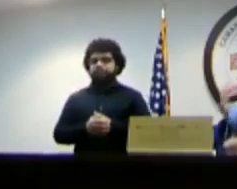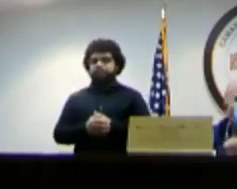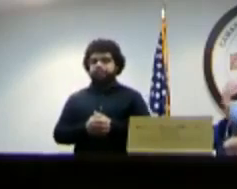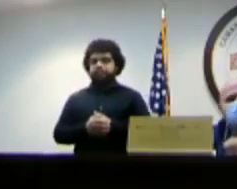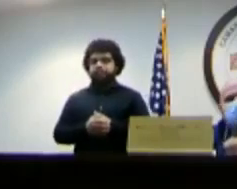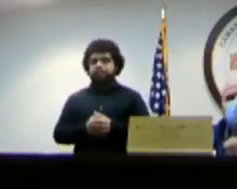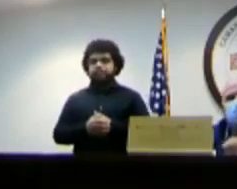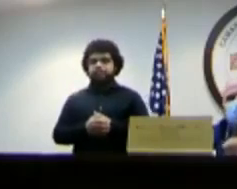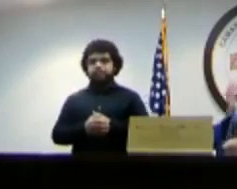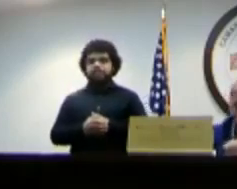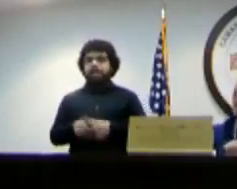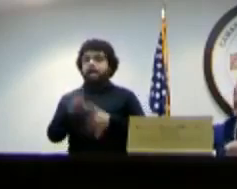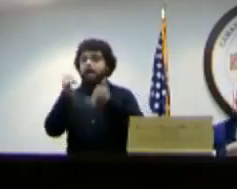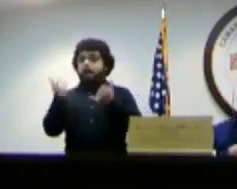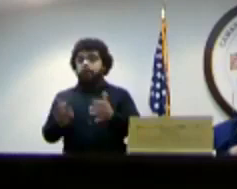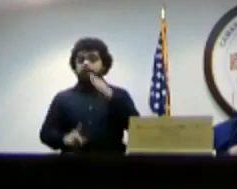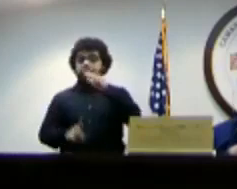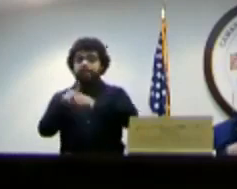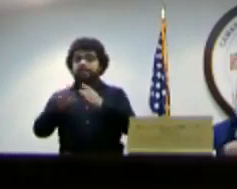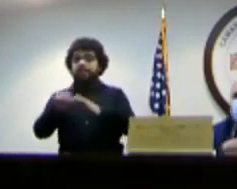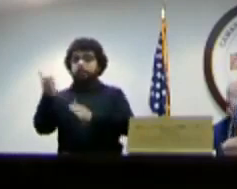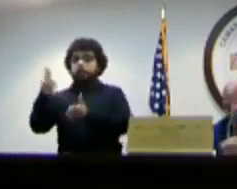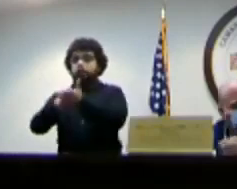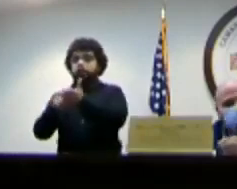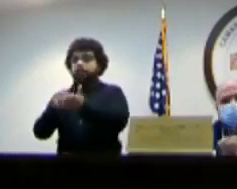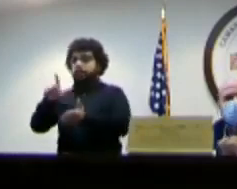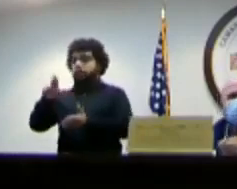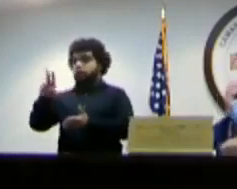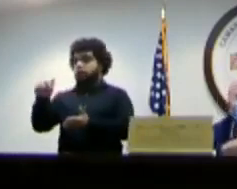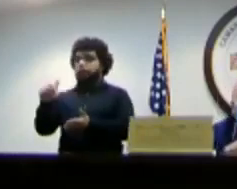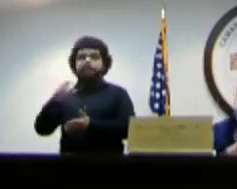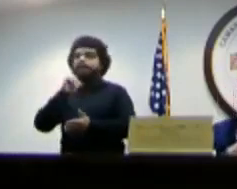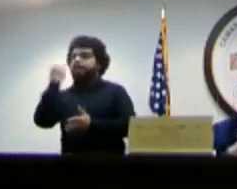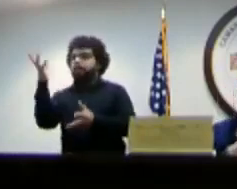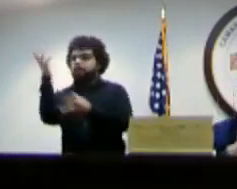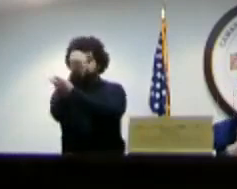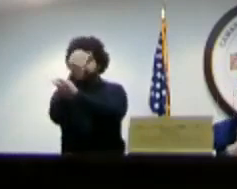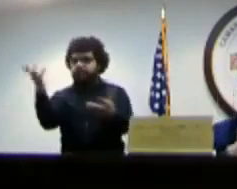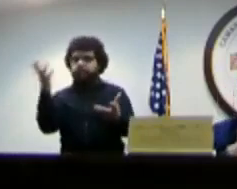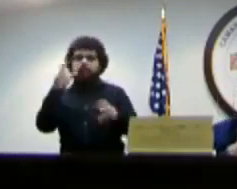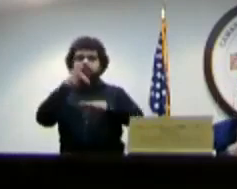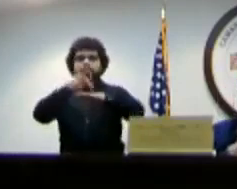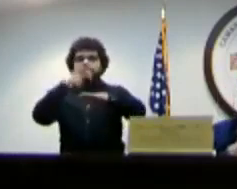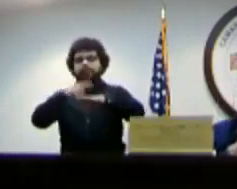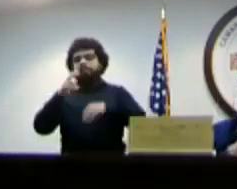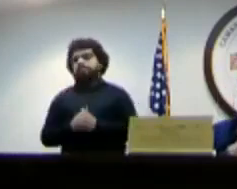Ahora resulta que hay otro contrato con Luma por la parte de afuera sin informárselo al pueblo.